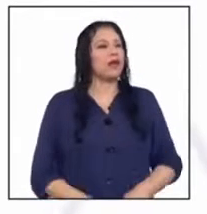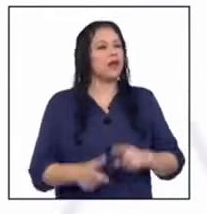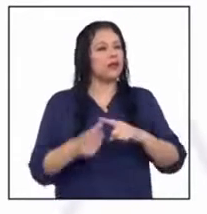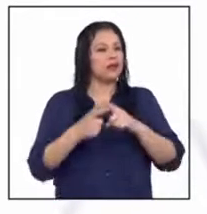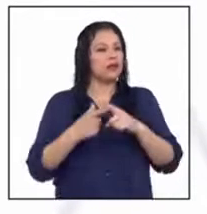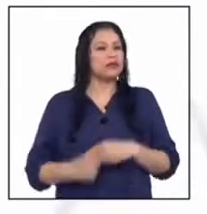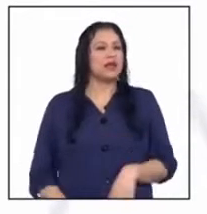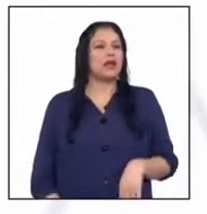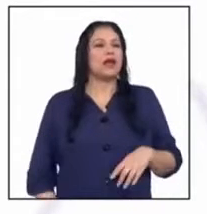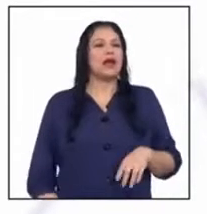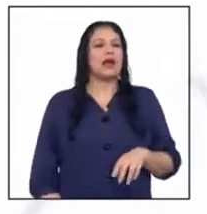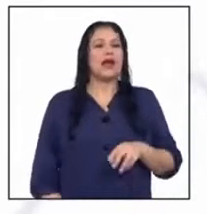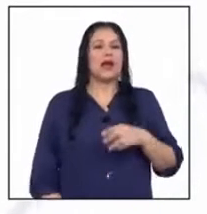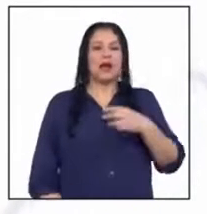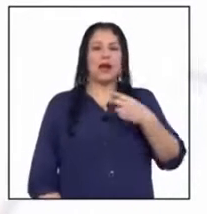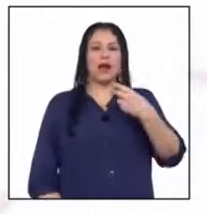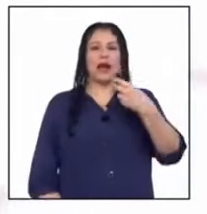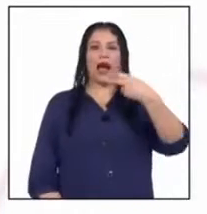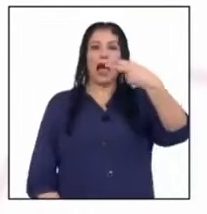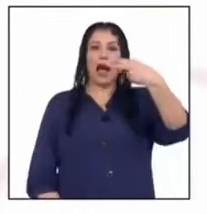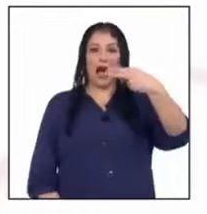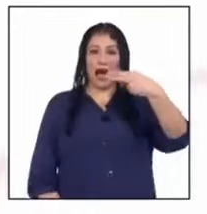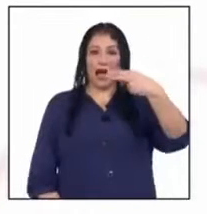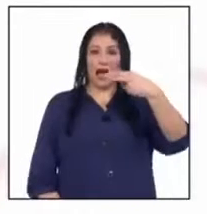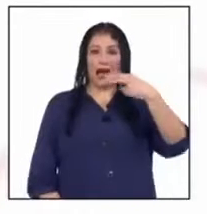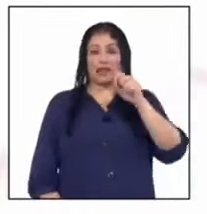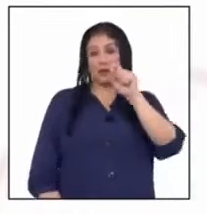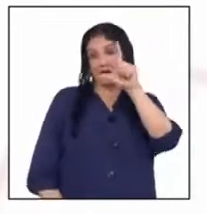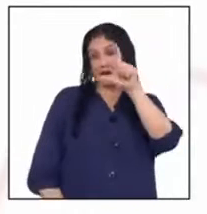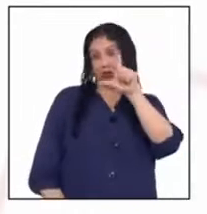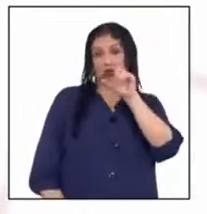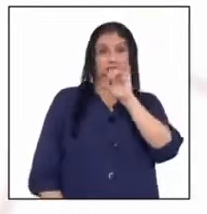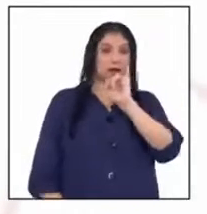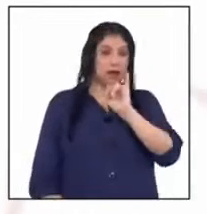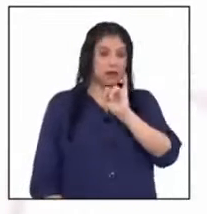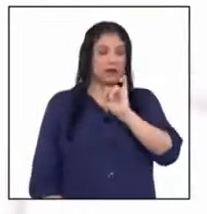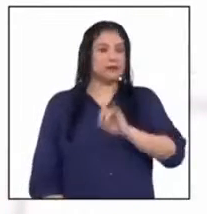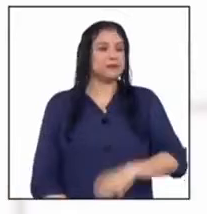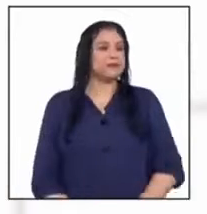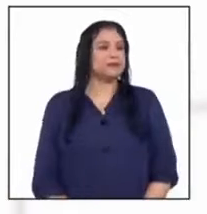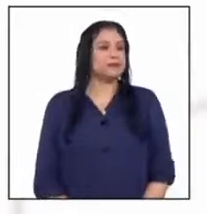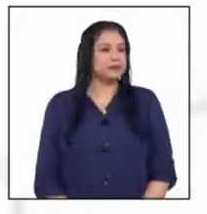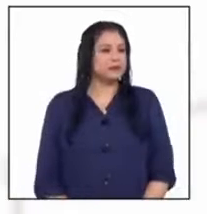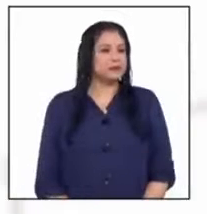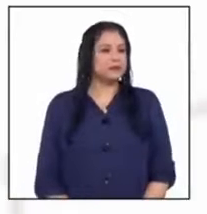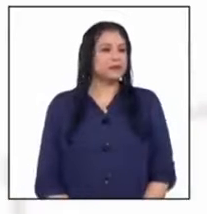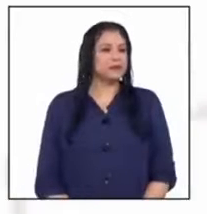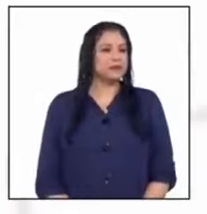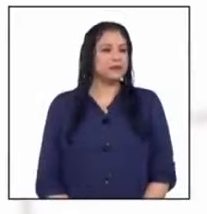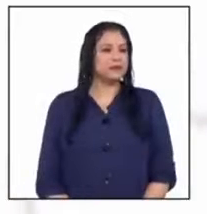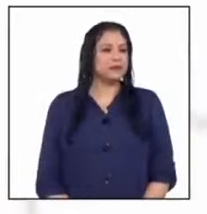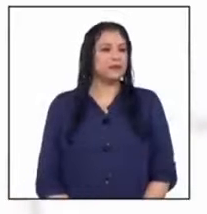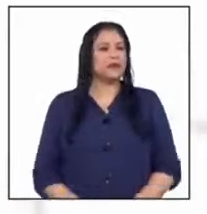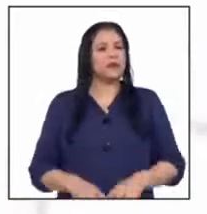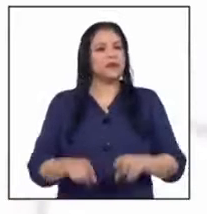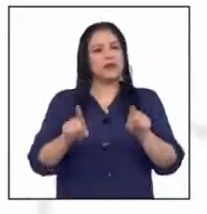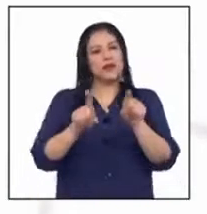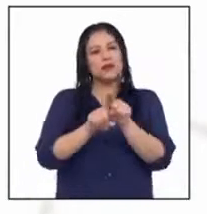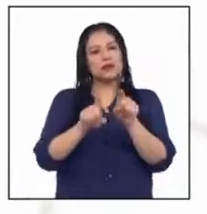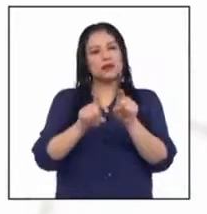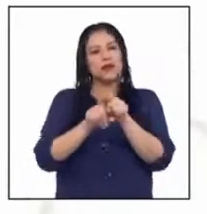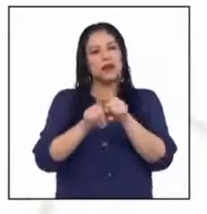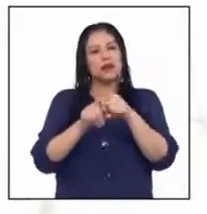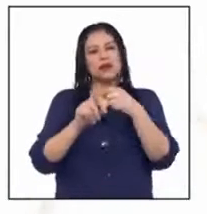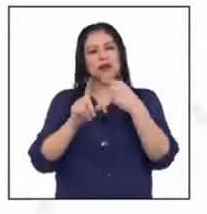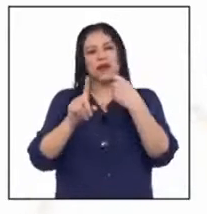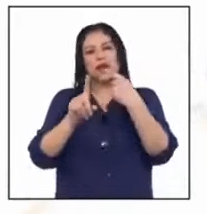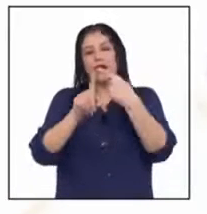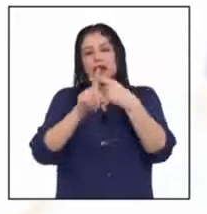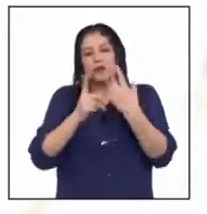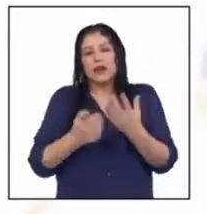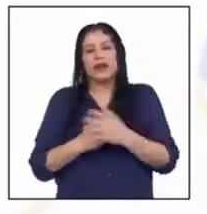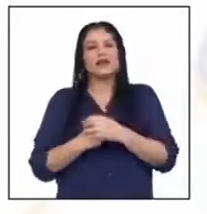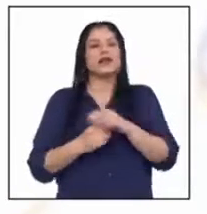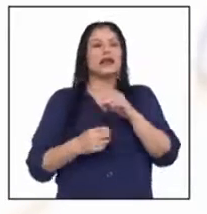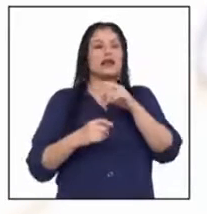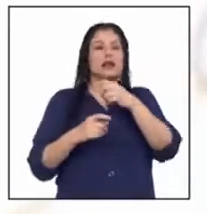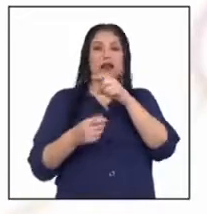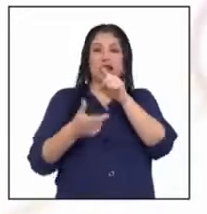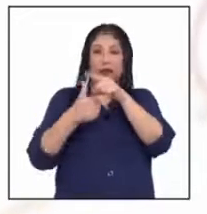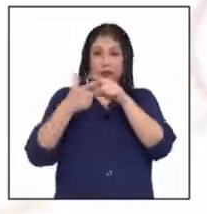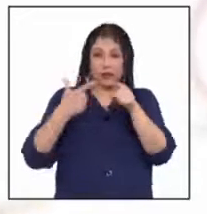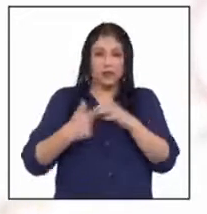Entonces, la frecuencia relativa acumulada H sub i es el cociente entre la frecuencia